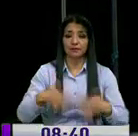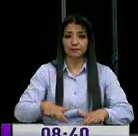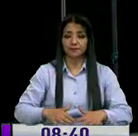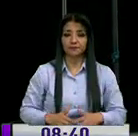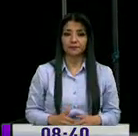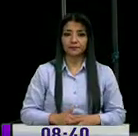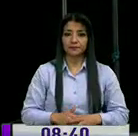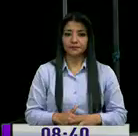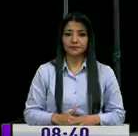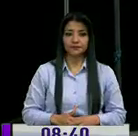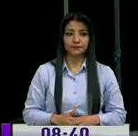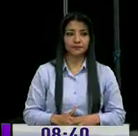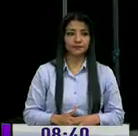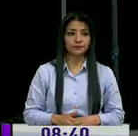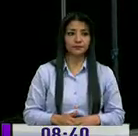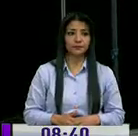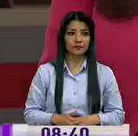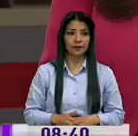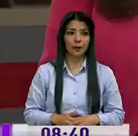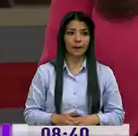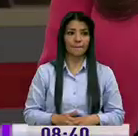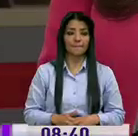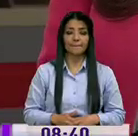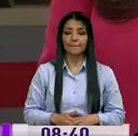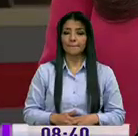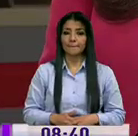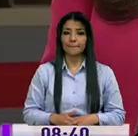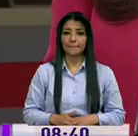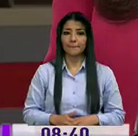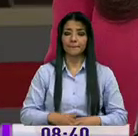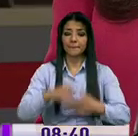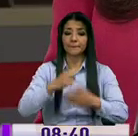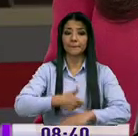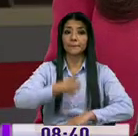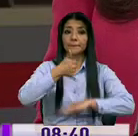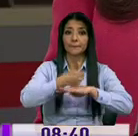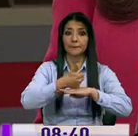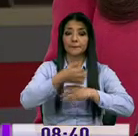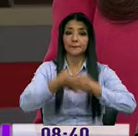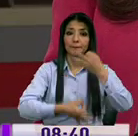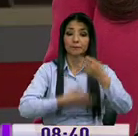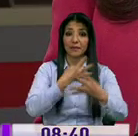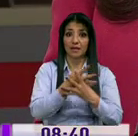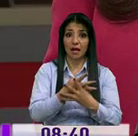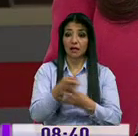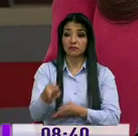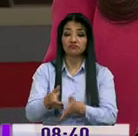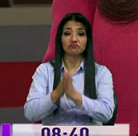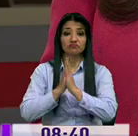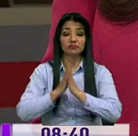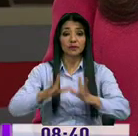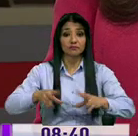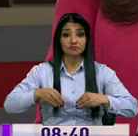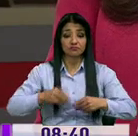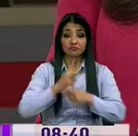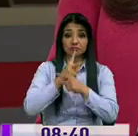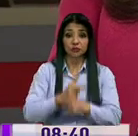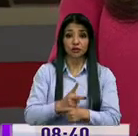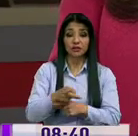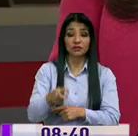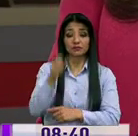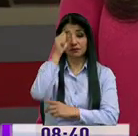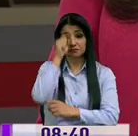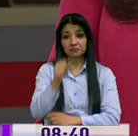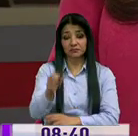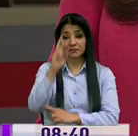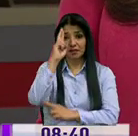informó Héctor Romero. Y un tribunal de garantías penales no dio paso a un recurso de acción de protección que habían presentado los miembros